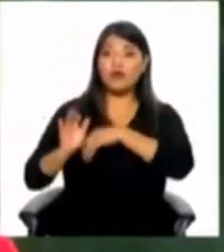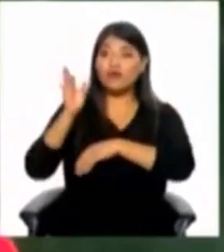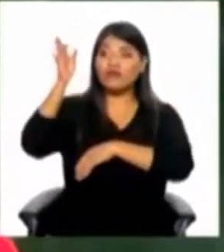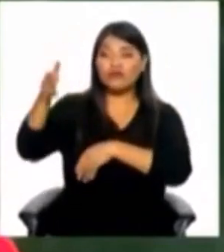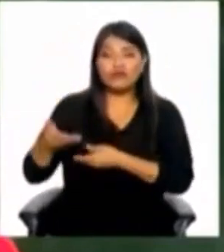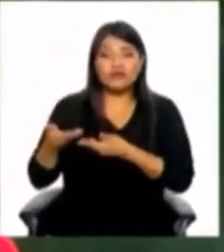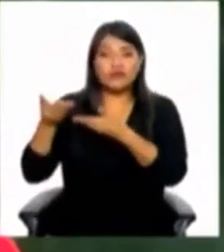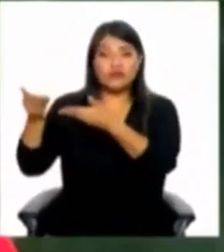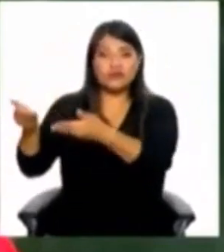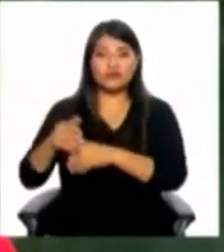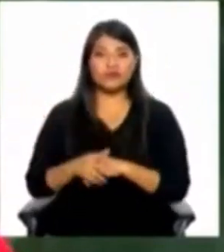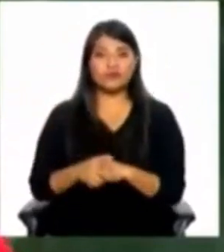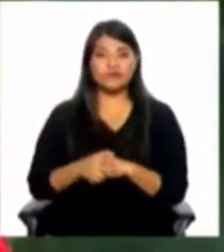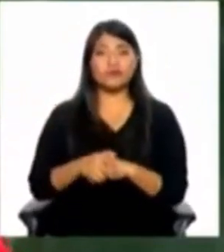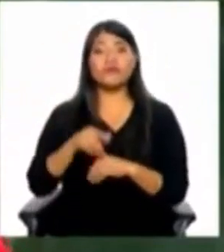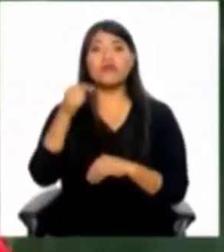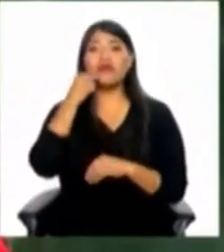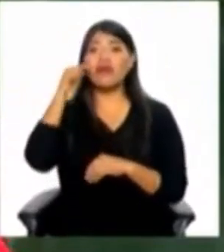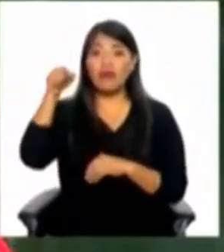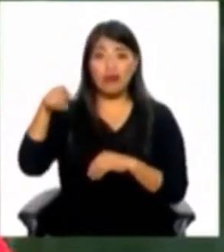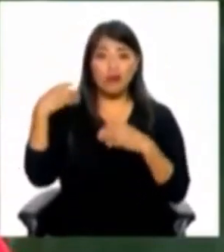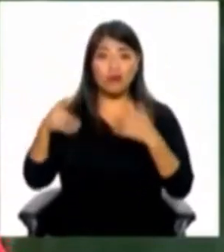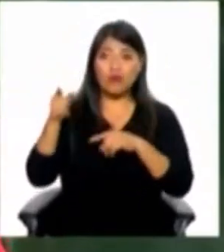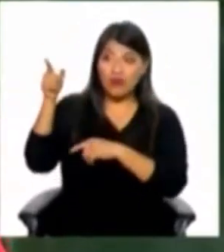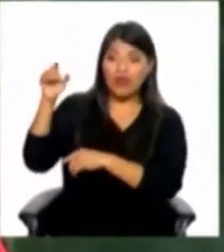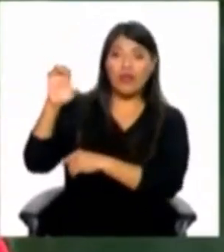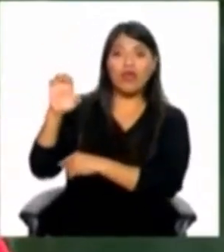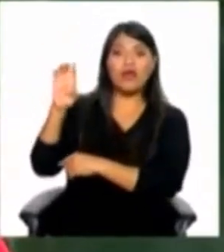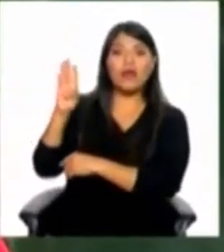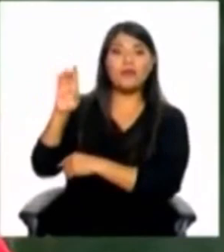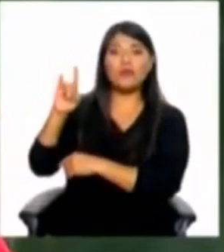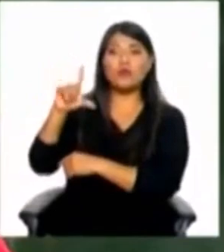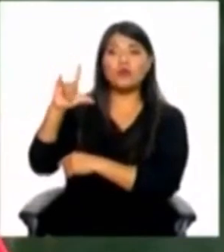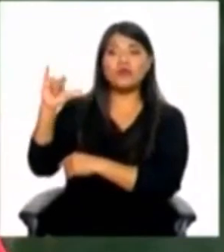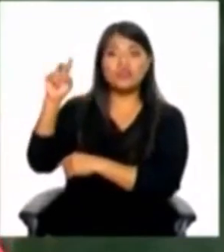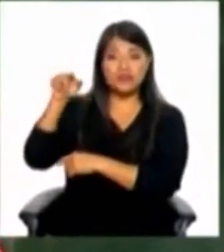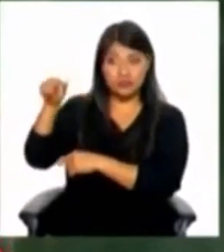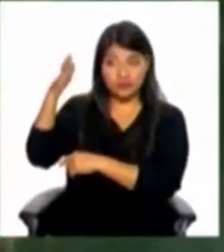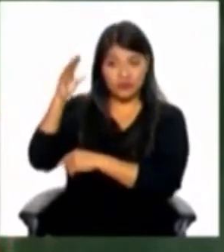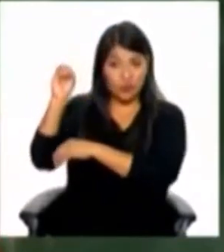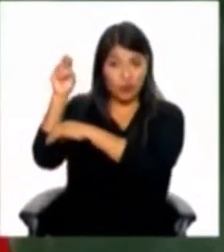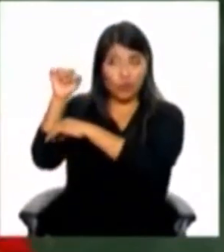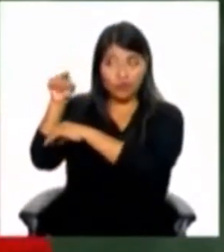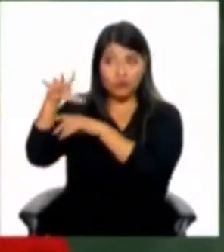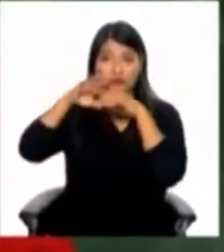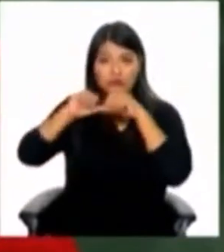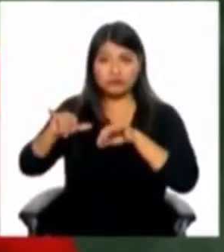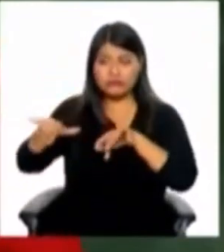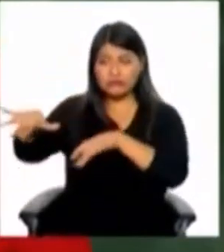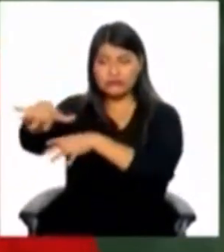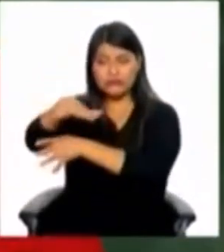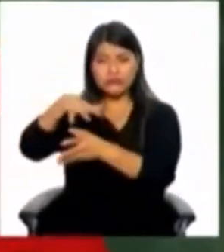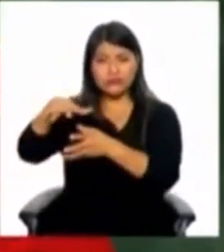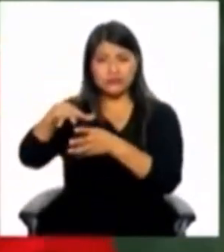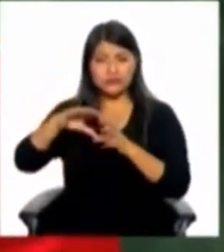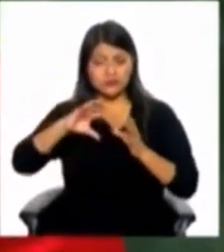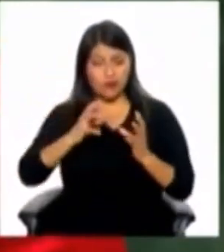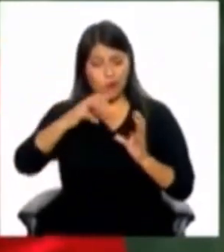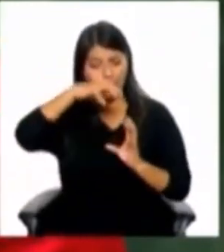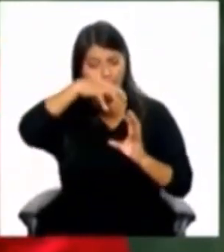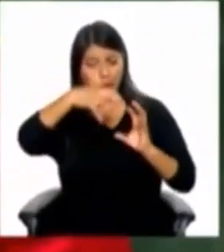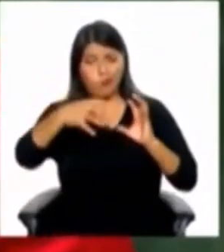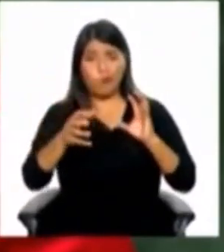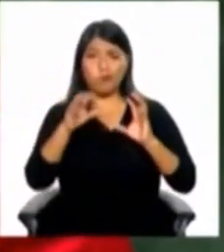ebullición global, como lo ha denominado el secretario general de las Naciones Unidas, el cambio climático,